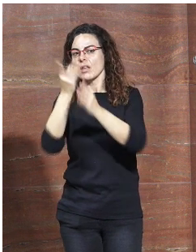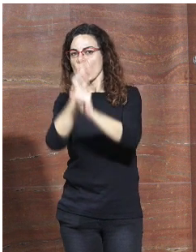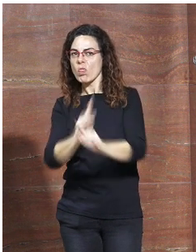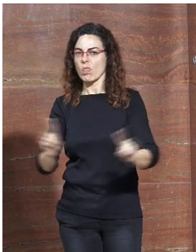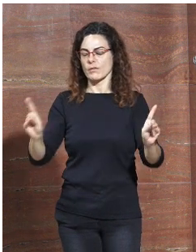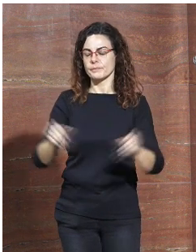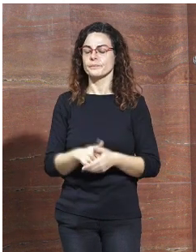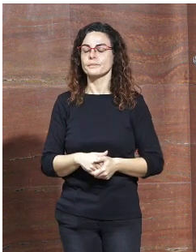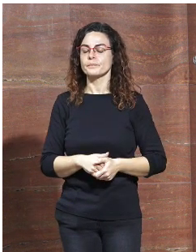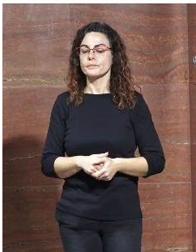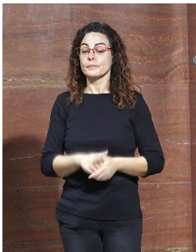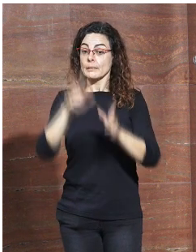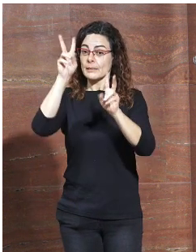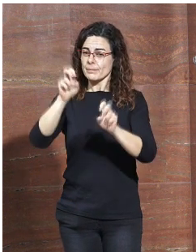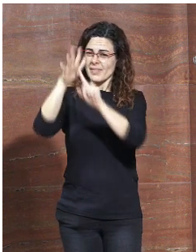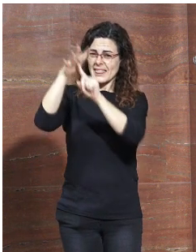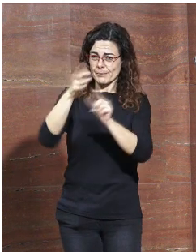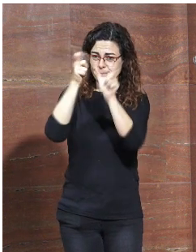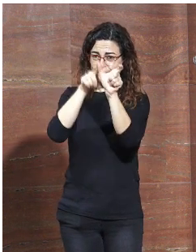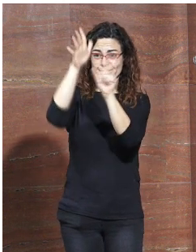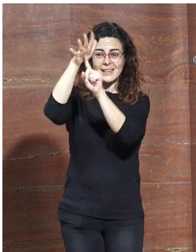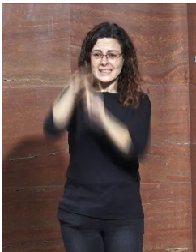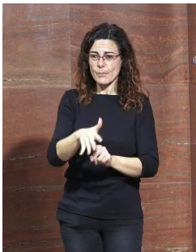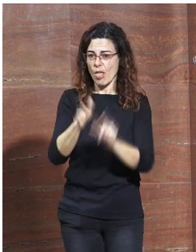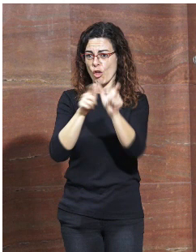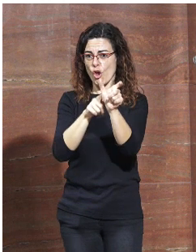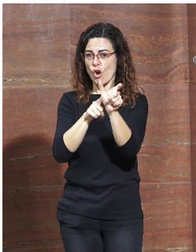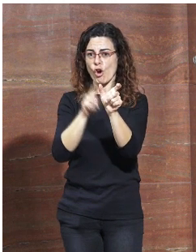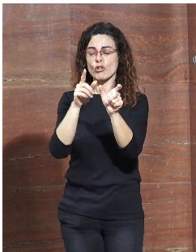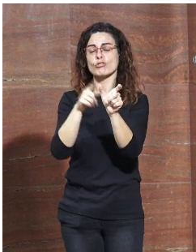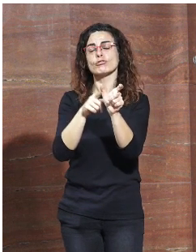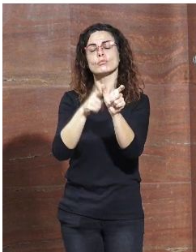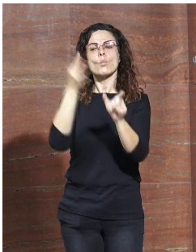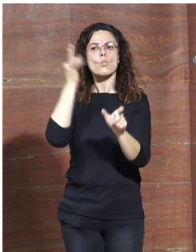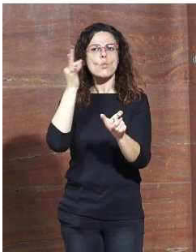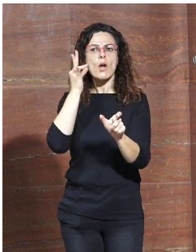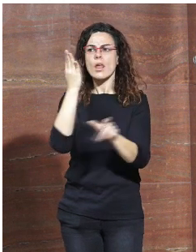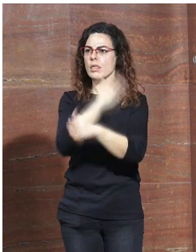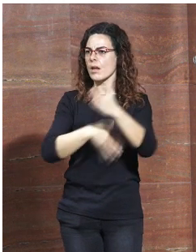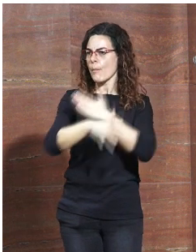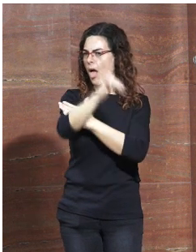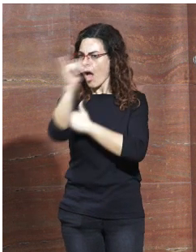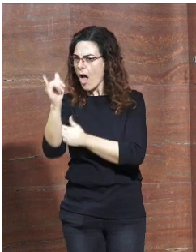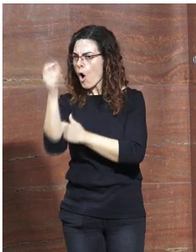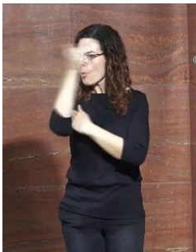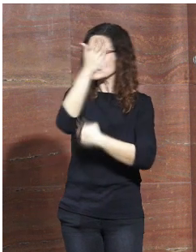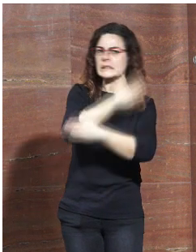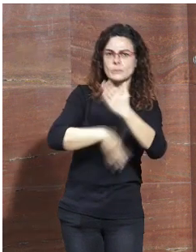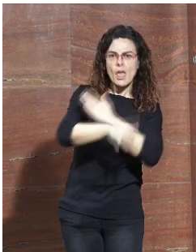Y la discriminación, aquí hay muchas mujeres con discapacidad, hombres con